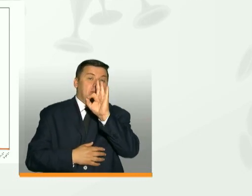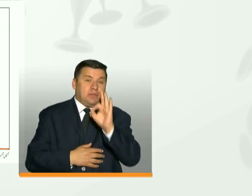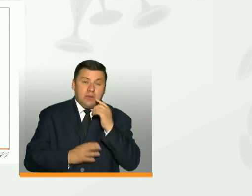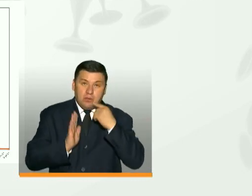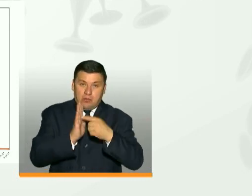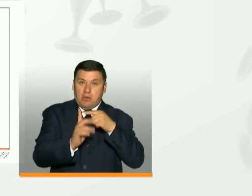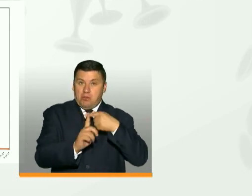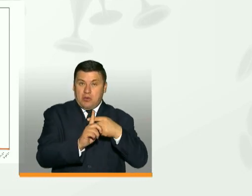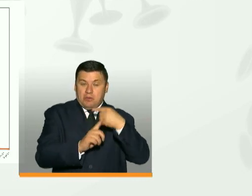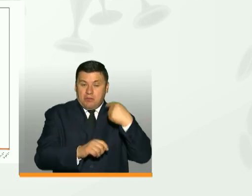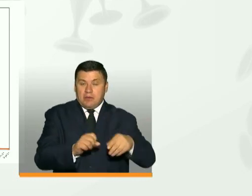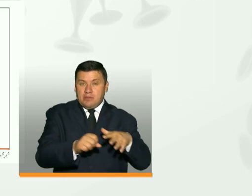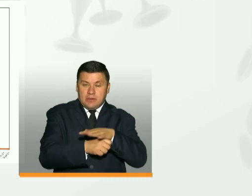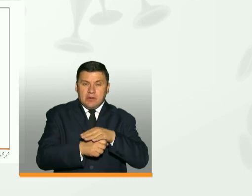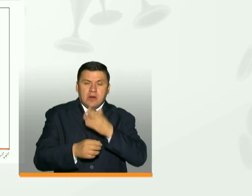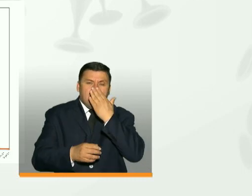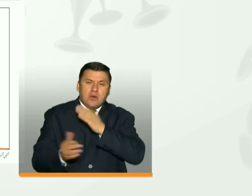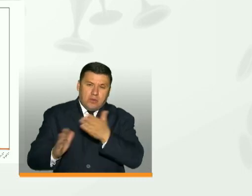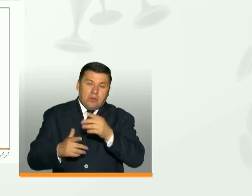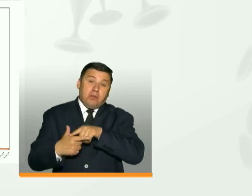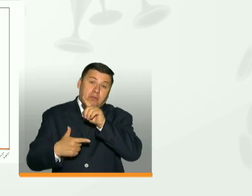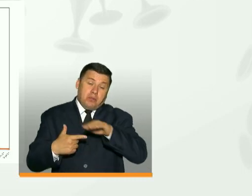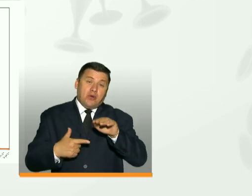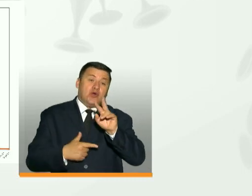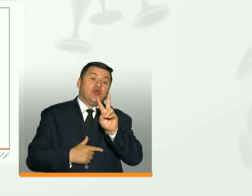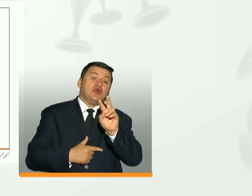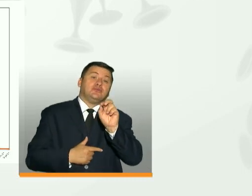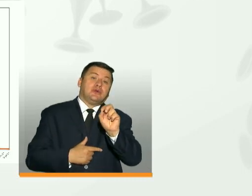muestras positivas, una letalidad baja del